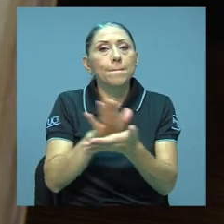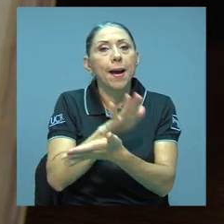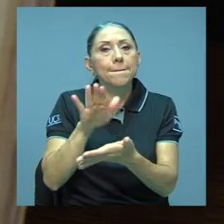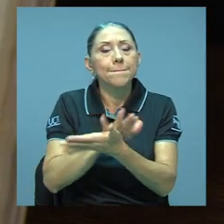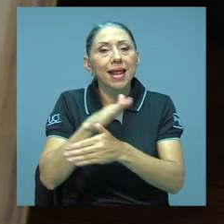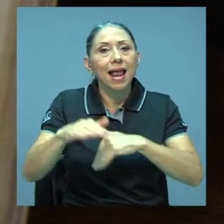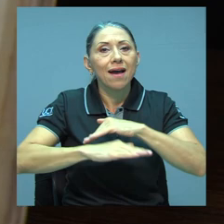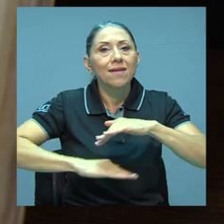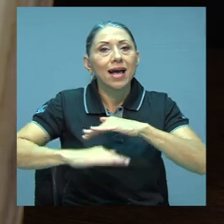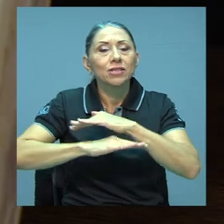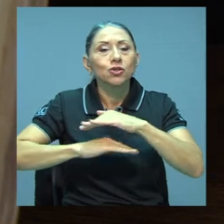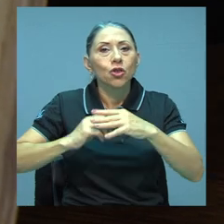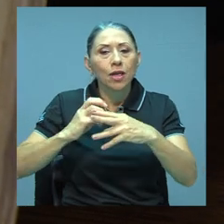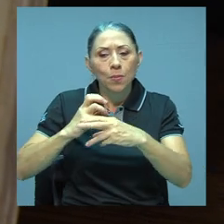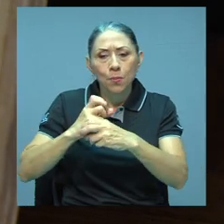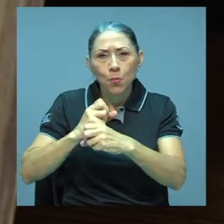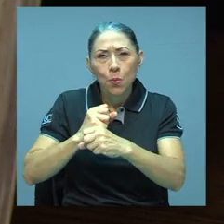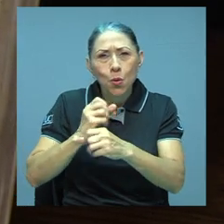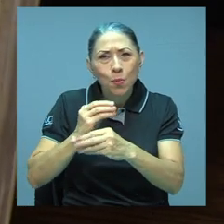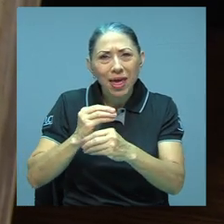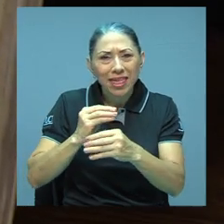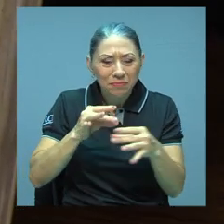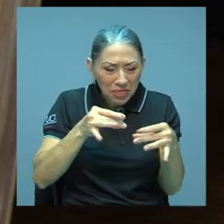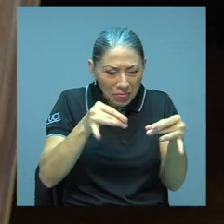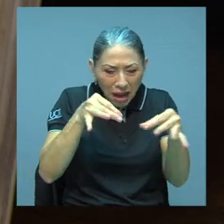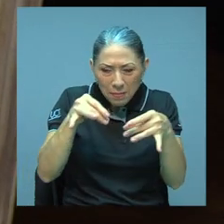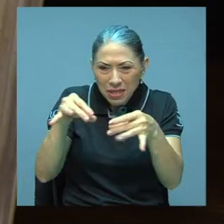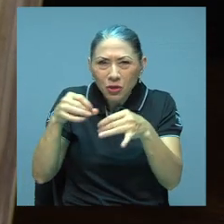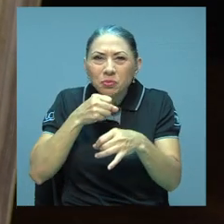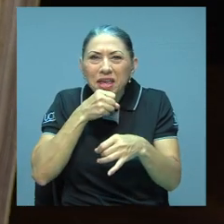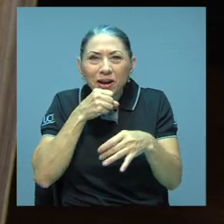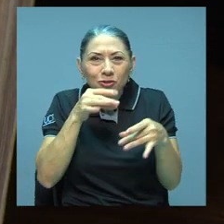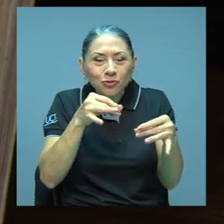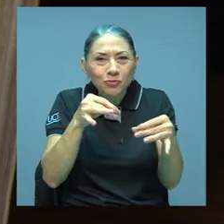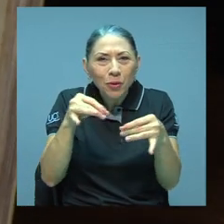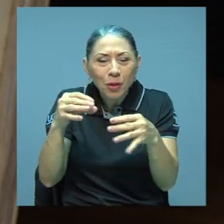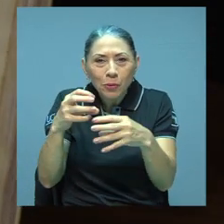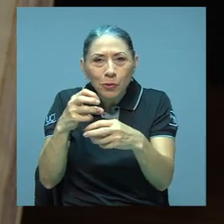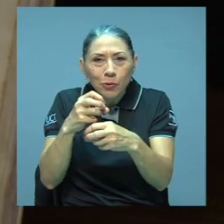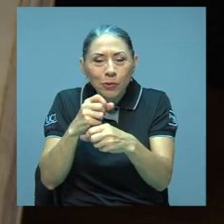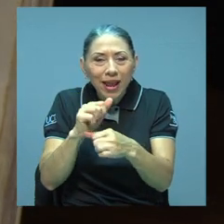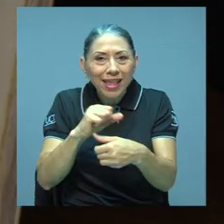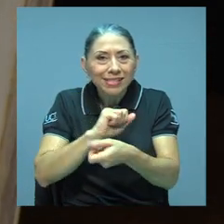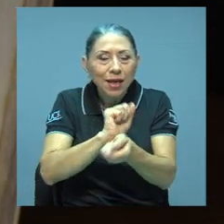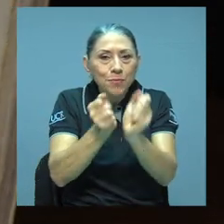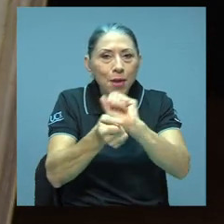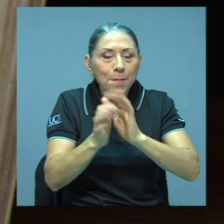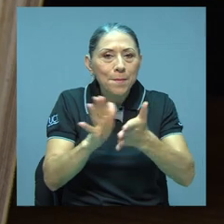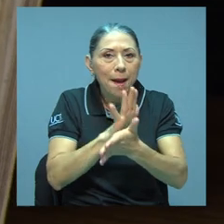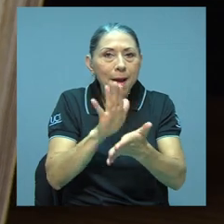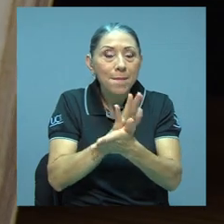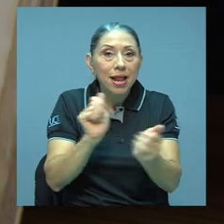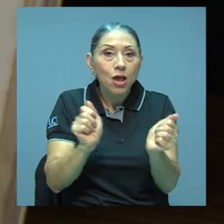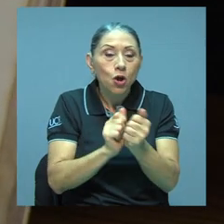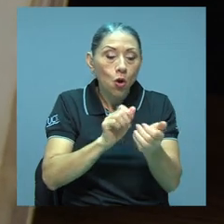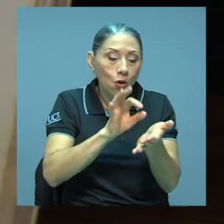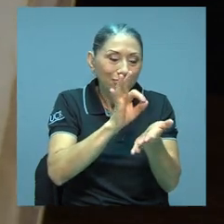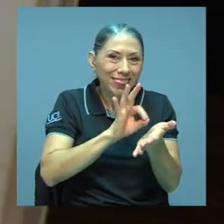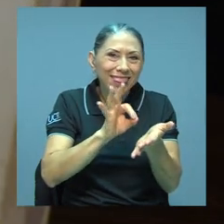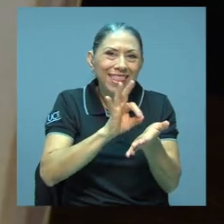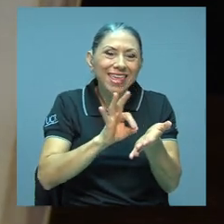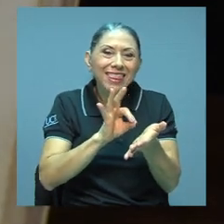con papel a base de pulpa de trapo y de trapitos viejos, que era lo que se hacía antes. Y está impresa en